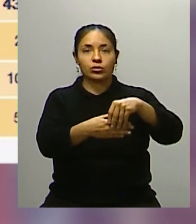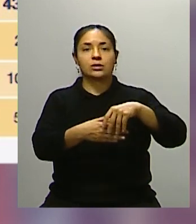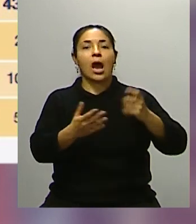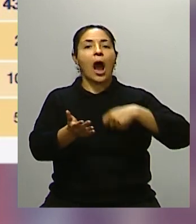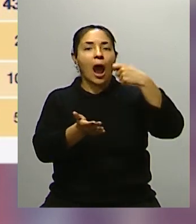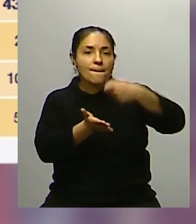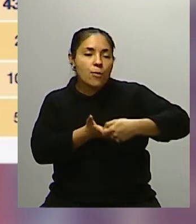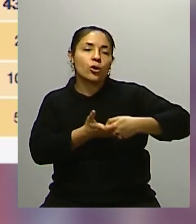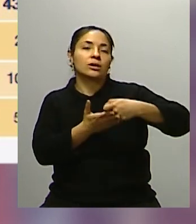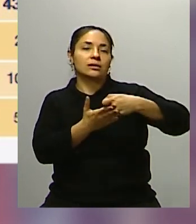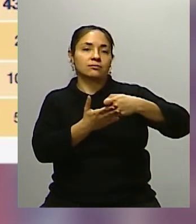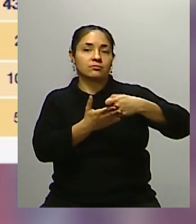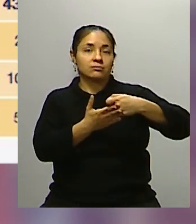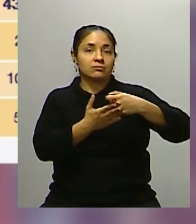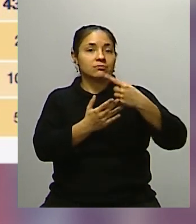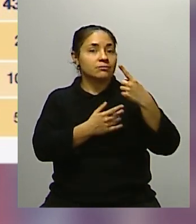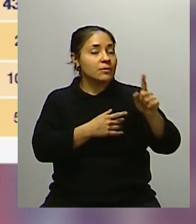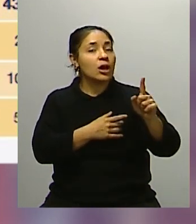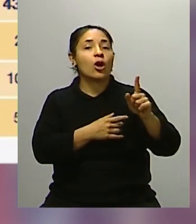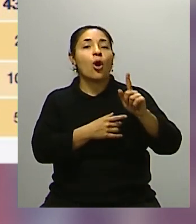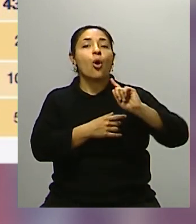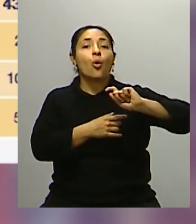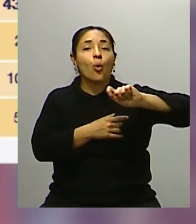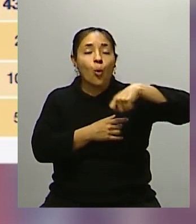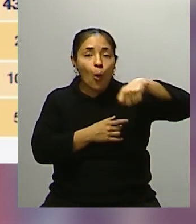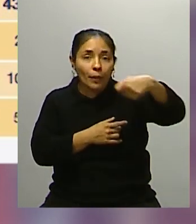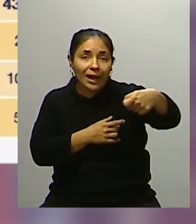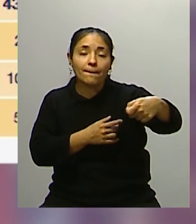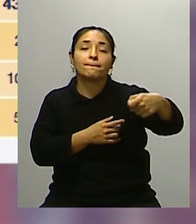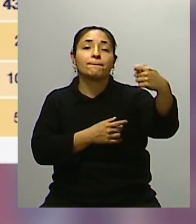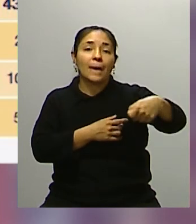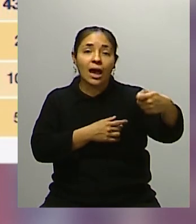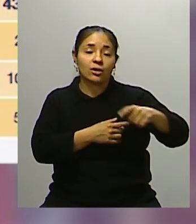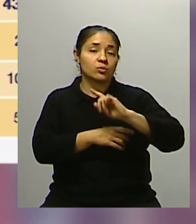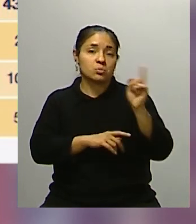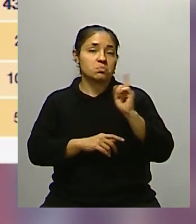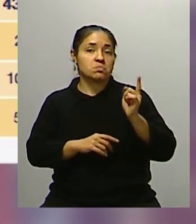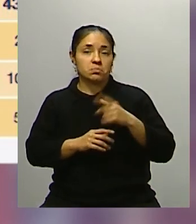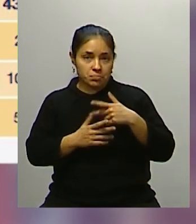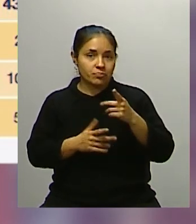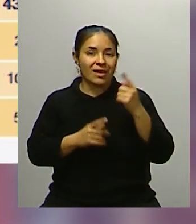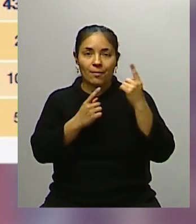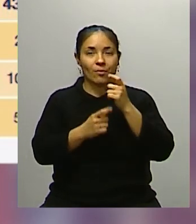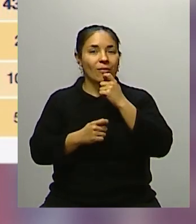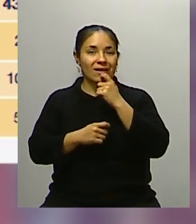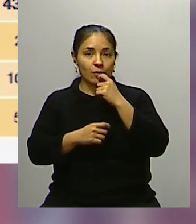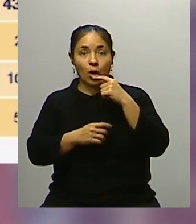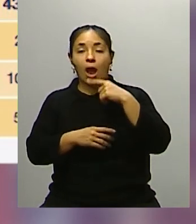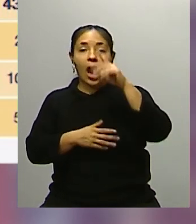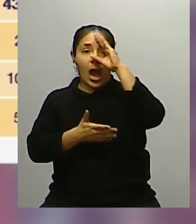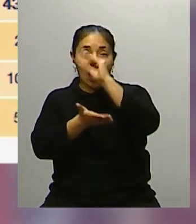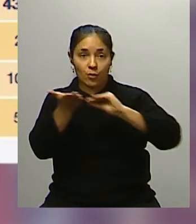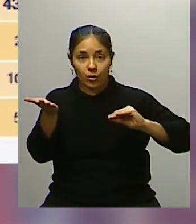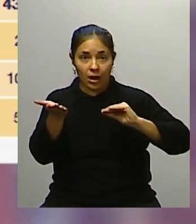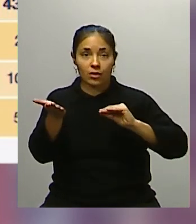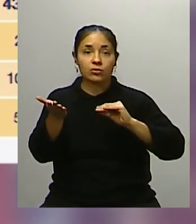aporte al monotributo, pero no significa que estás haciendo para una jubilación, un aporte jubilatorio. Por ejemplo, en el rubro de abogados, vos te das de